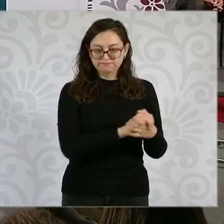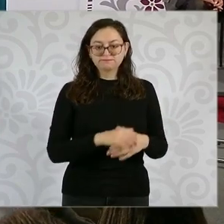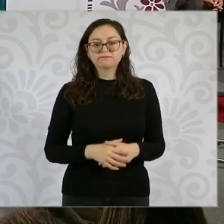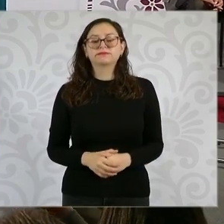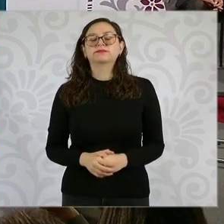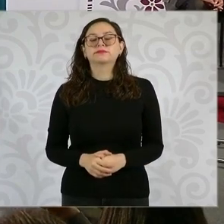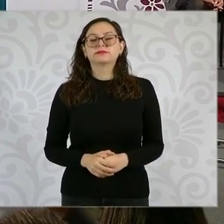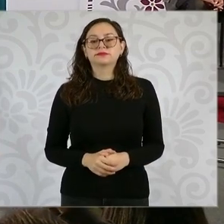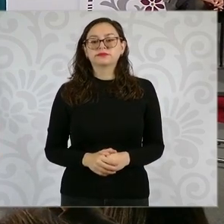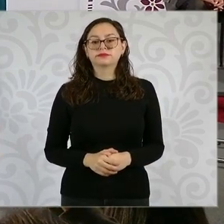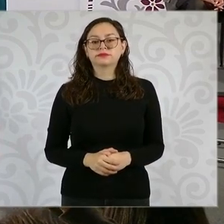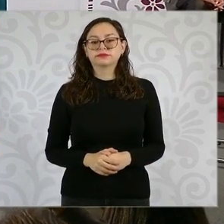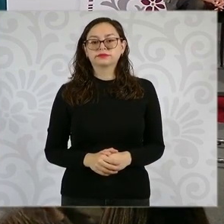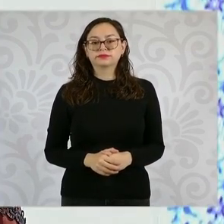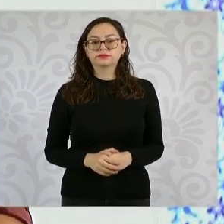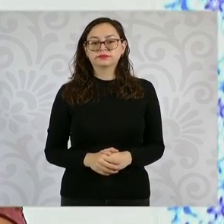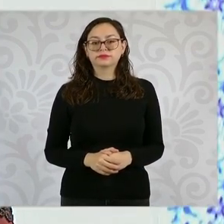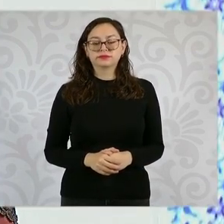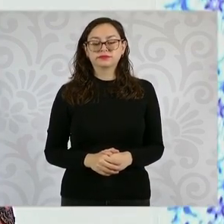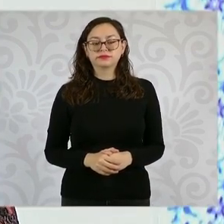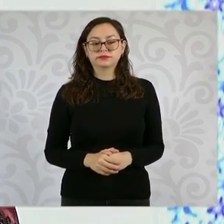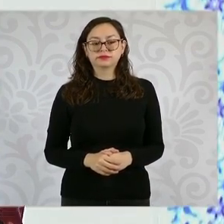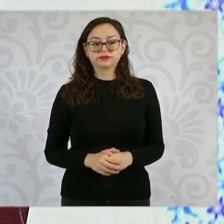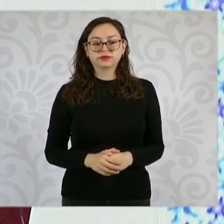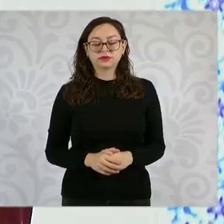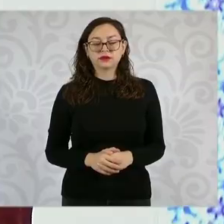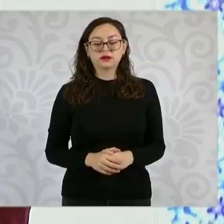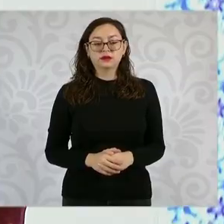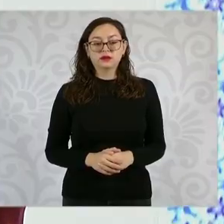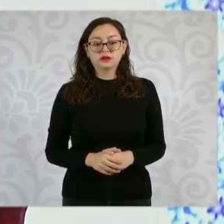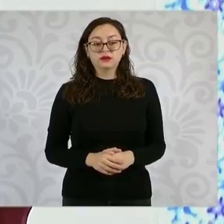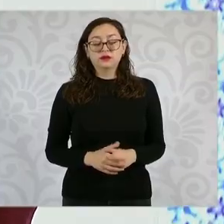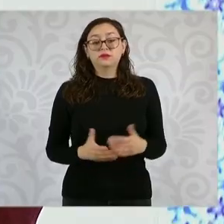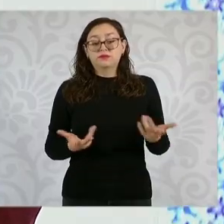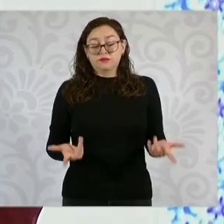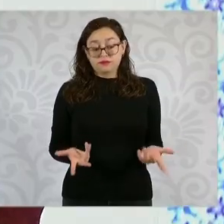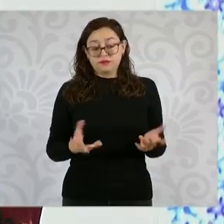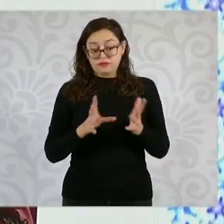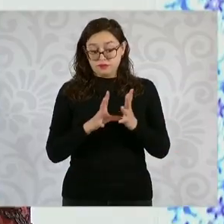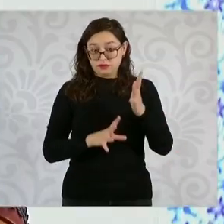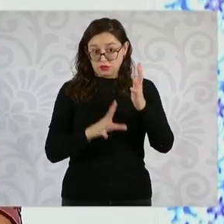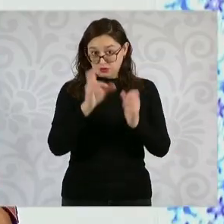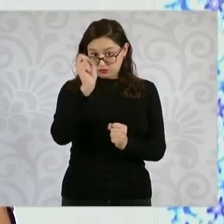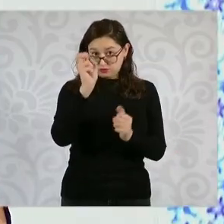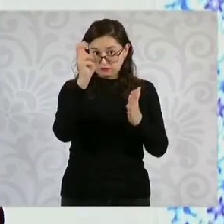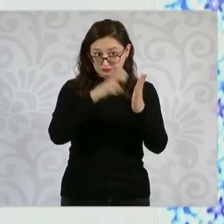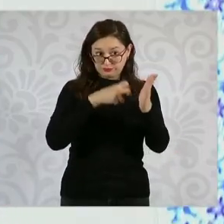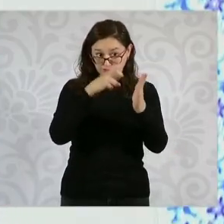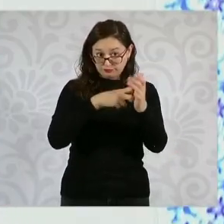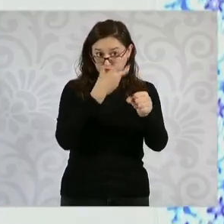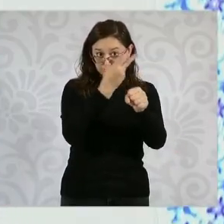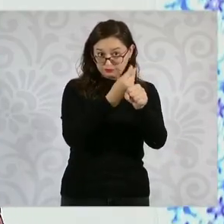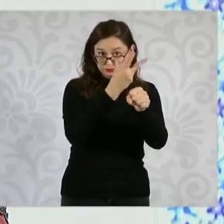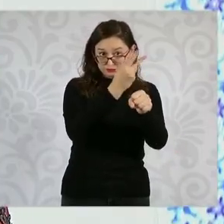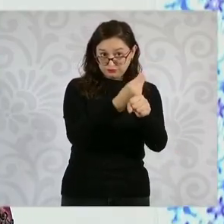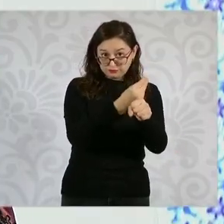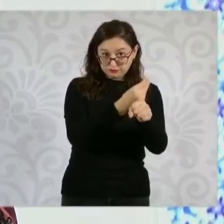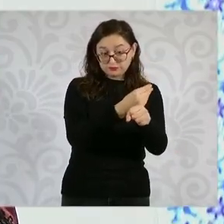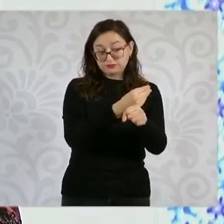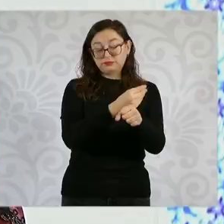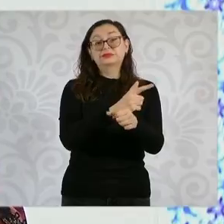hoy queremos presentar el contenido de las leyes que está la presidenta